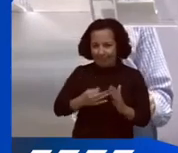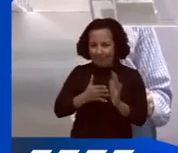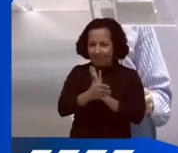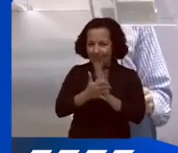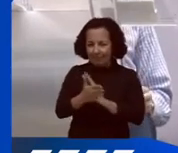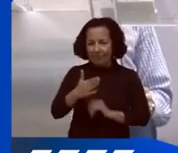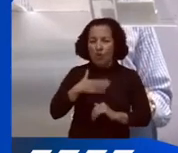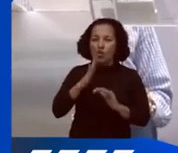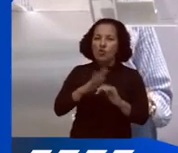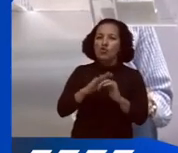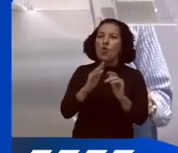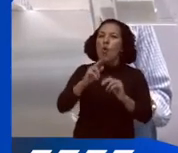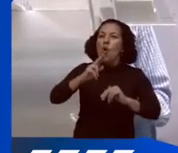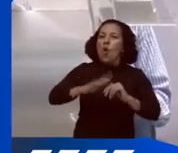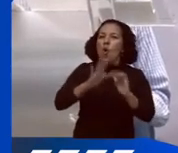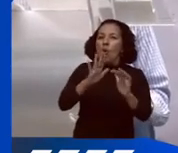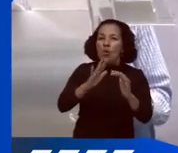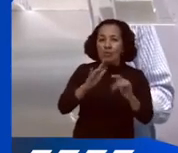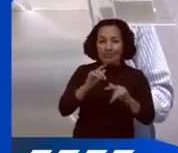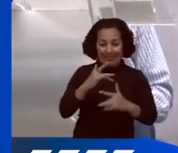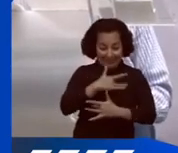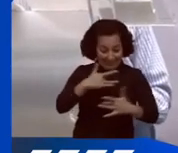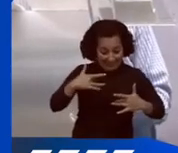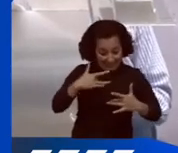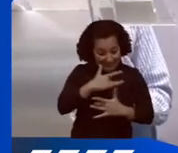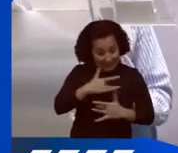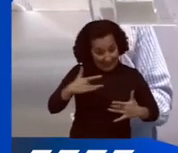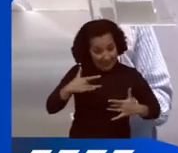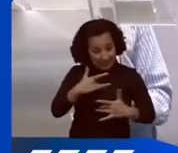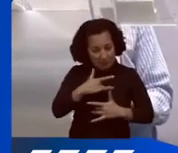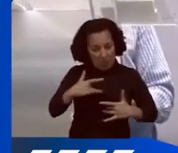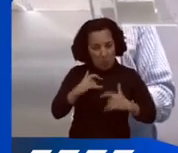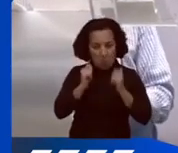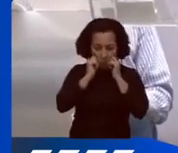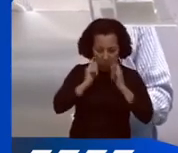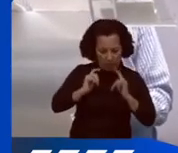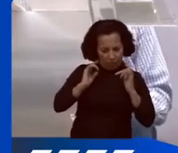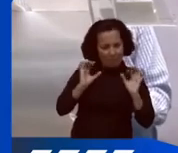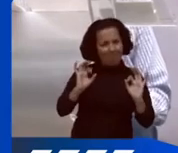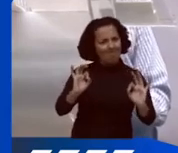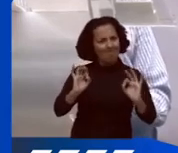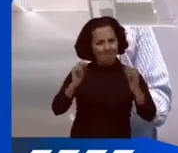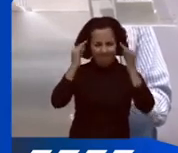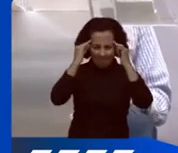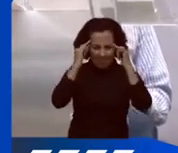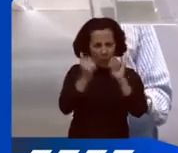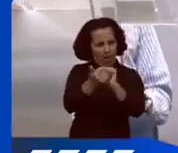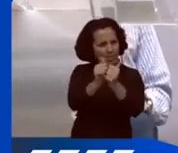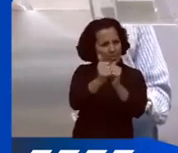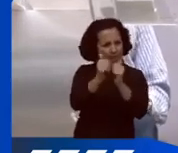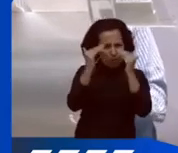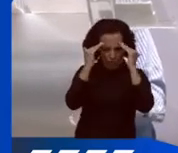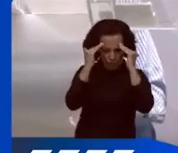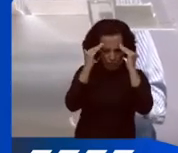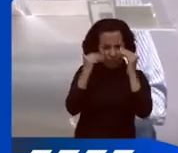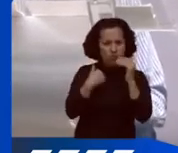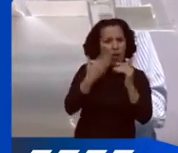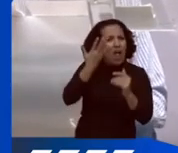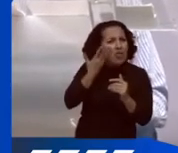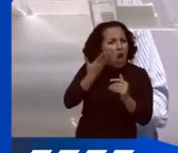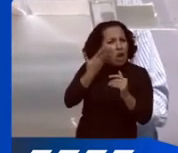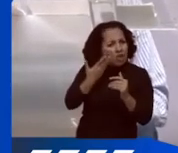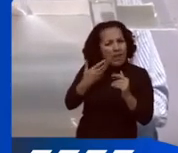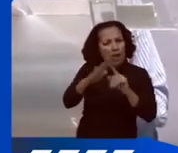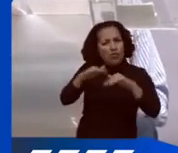deporte como constructor de salud mental y de salud de la sociedad, una labor fundamental que ustedes hacen todos los días